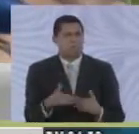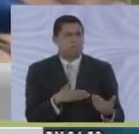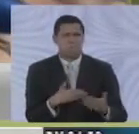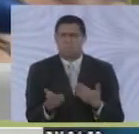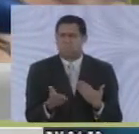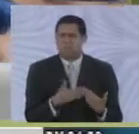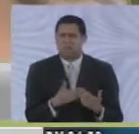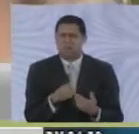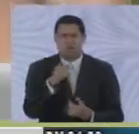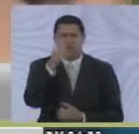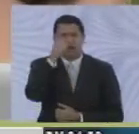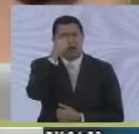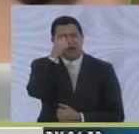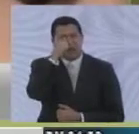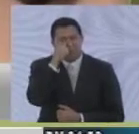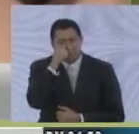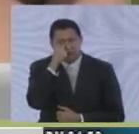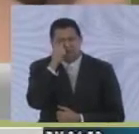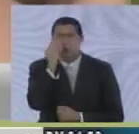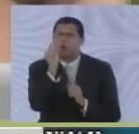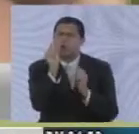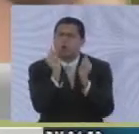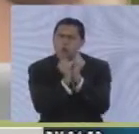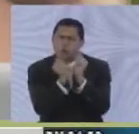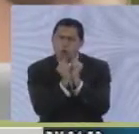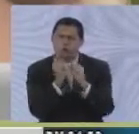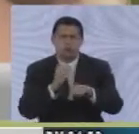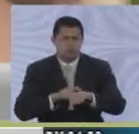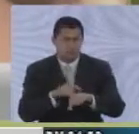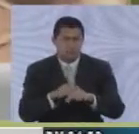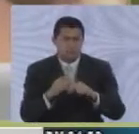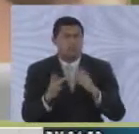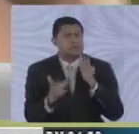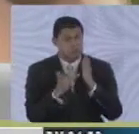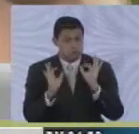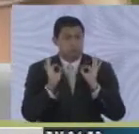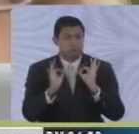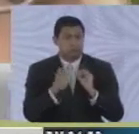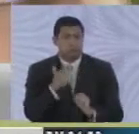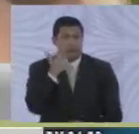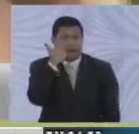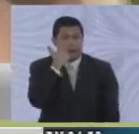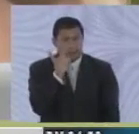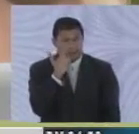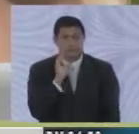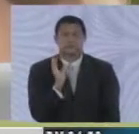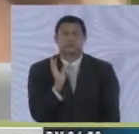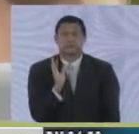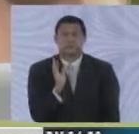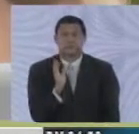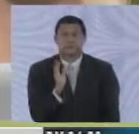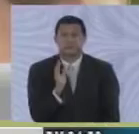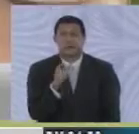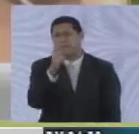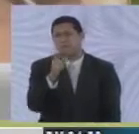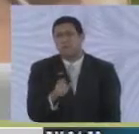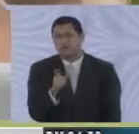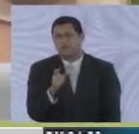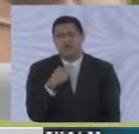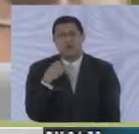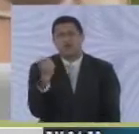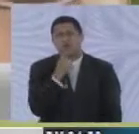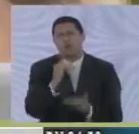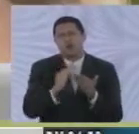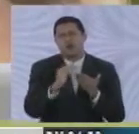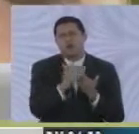con cirugías de este tipo ambulatorias, cortas, con tecnología de punta como es la medicina fotónica, el uso del láser, el paciente no busque